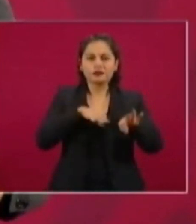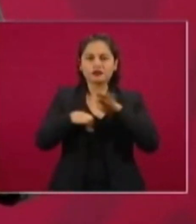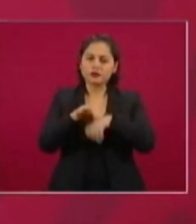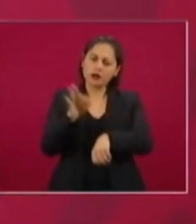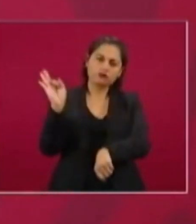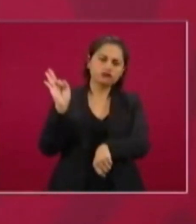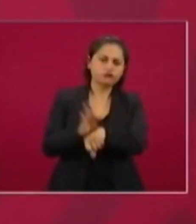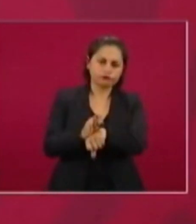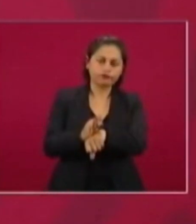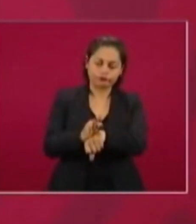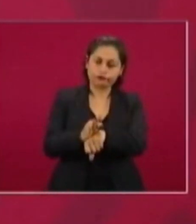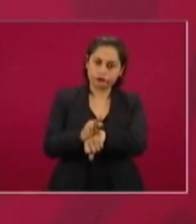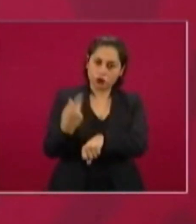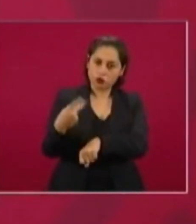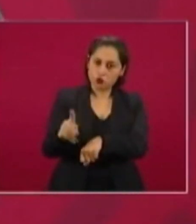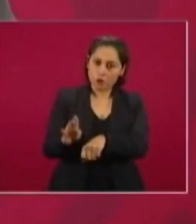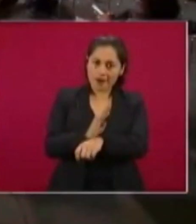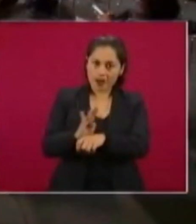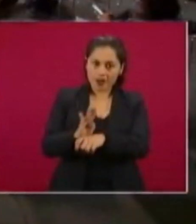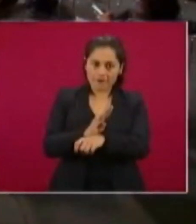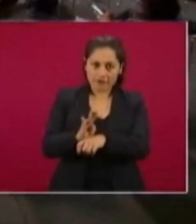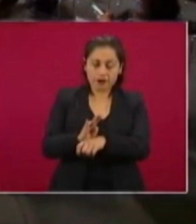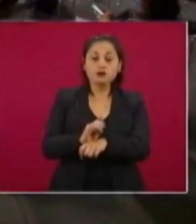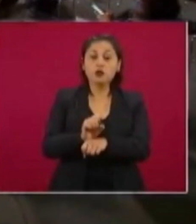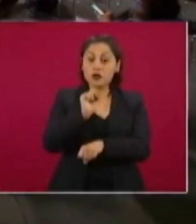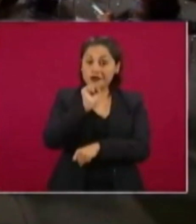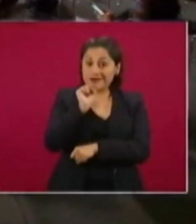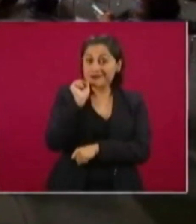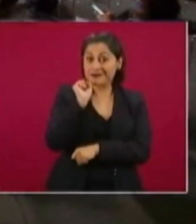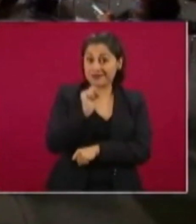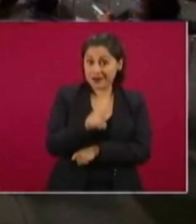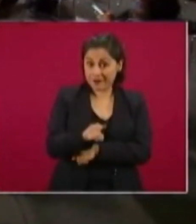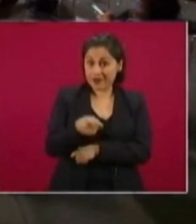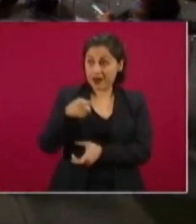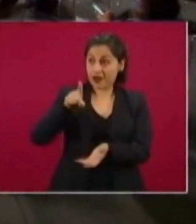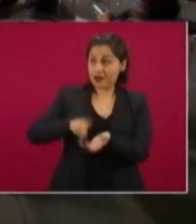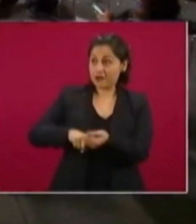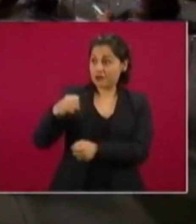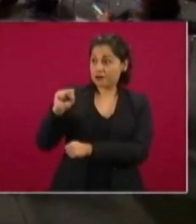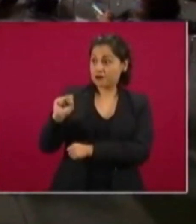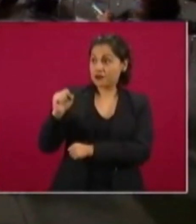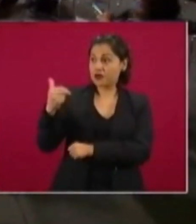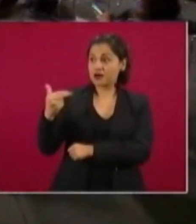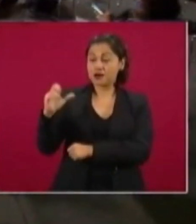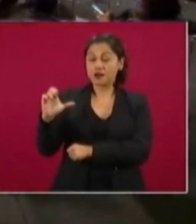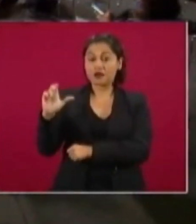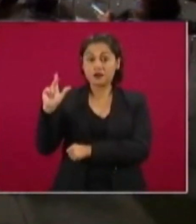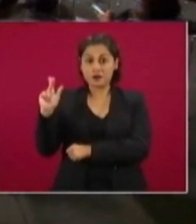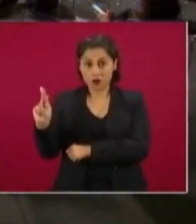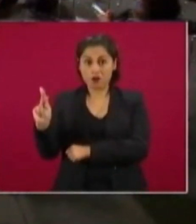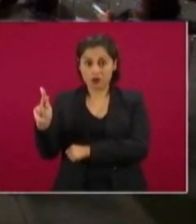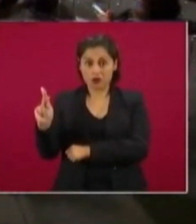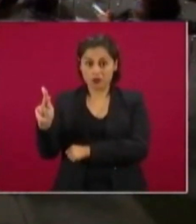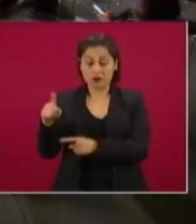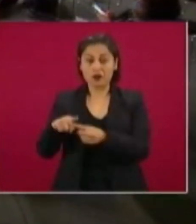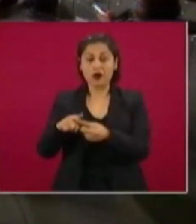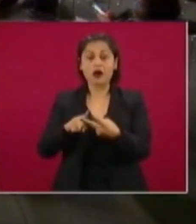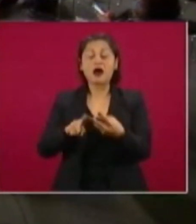Y además también en beneficio de la hacienda pública y del seguro social